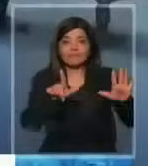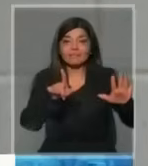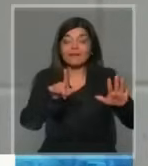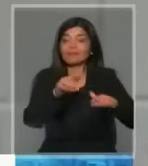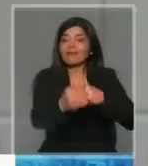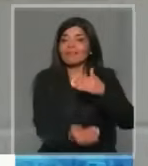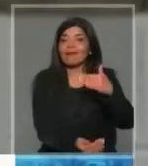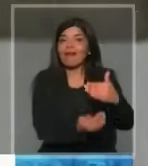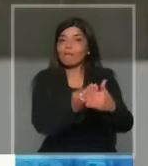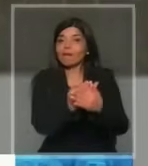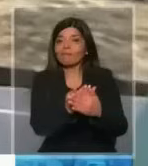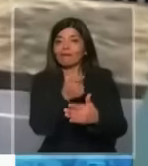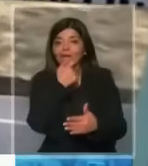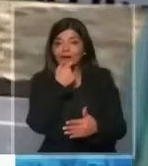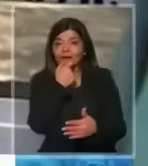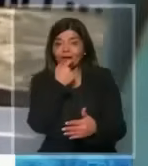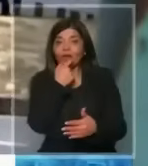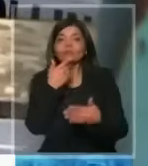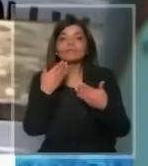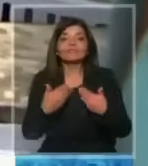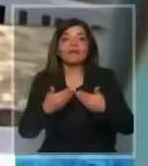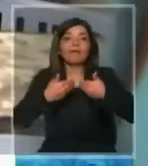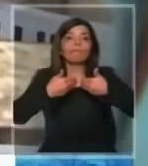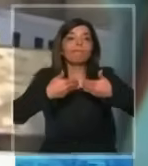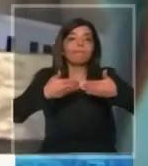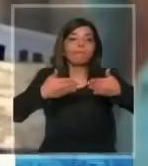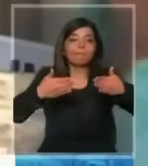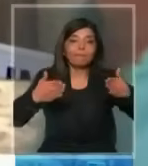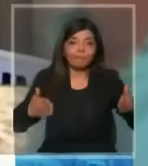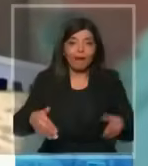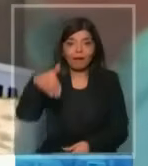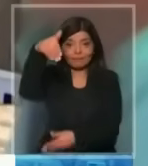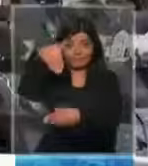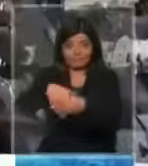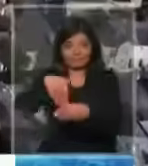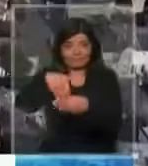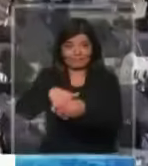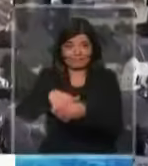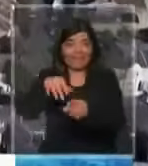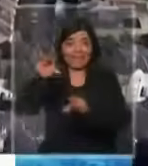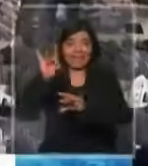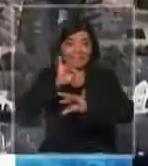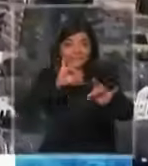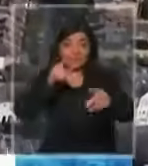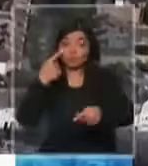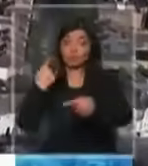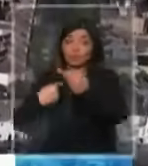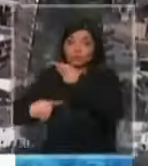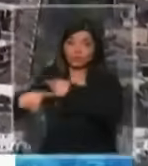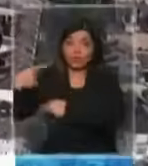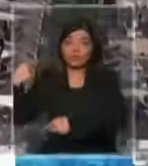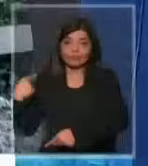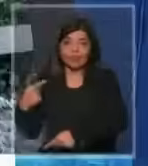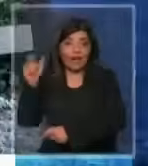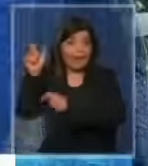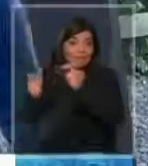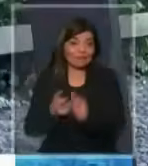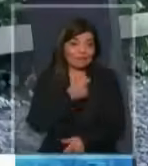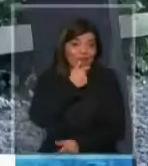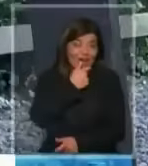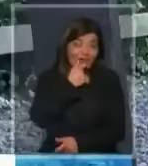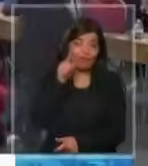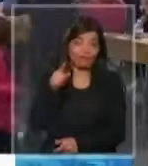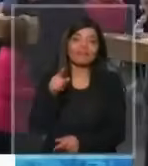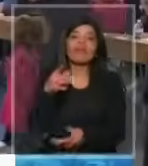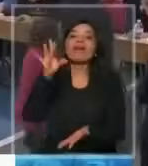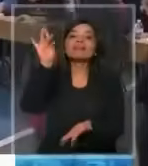Unido y los locales de votación abrían sus puertas para dar inicio a unas elecciones históricas. Los británicos decidieron en las